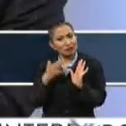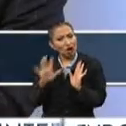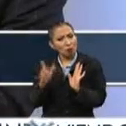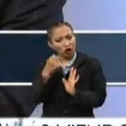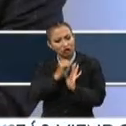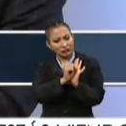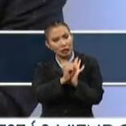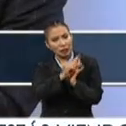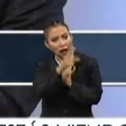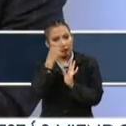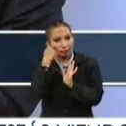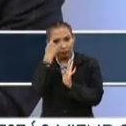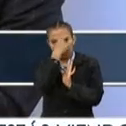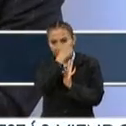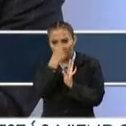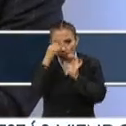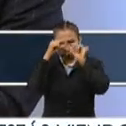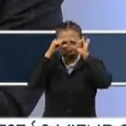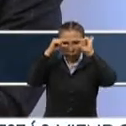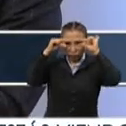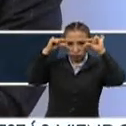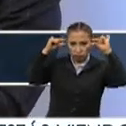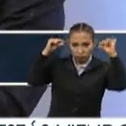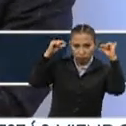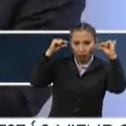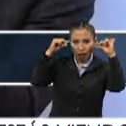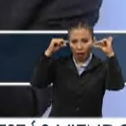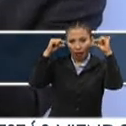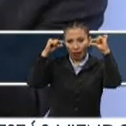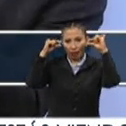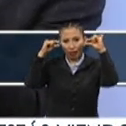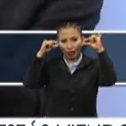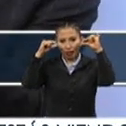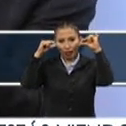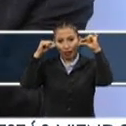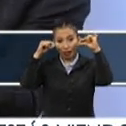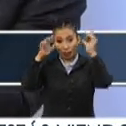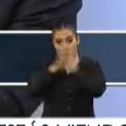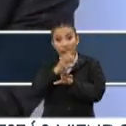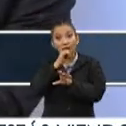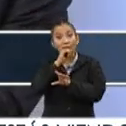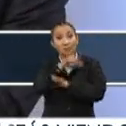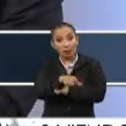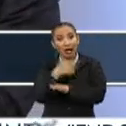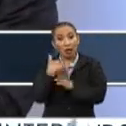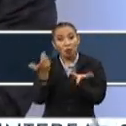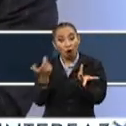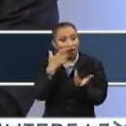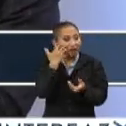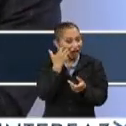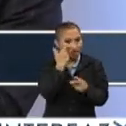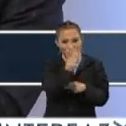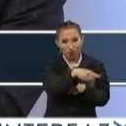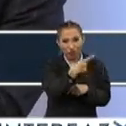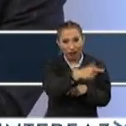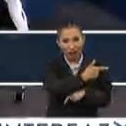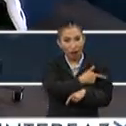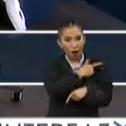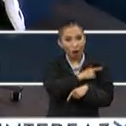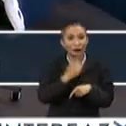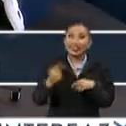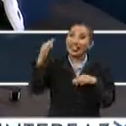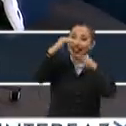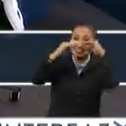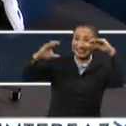máximos simbolismos, esa mirada, esos ojos de gata, y porque además también convivía con muchos gatos en su azotea